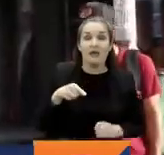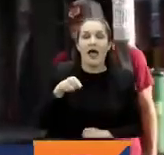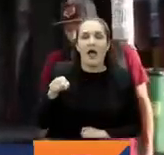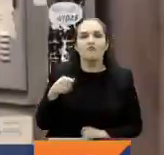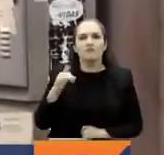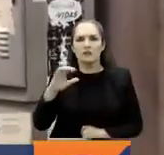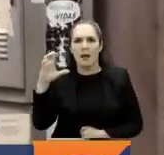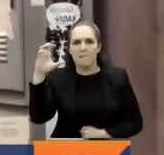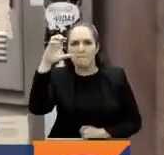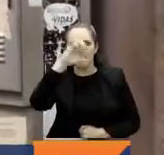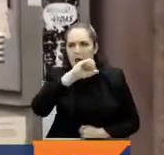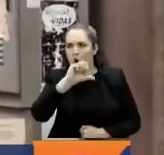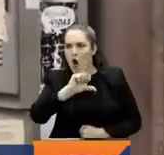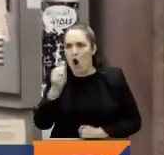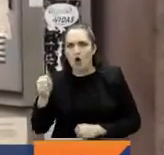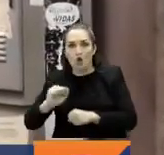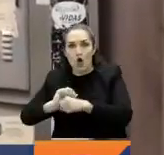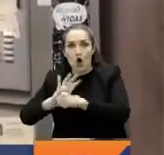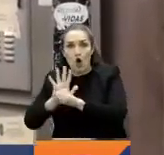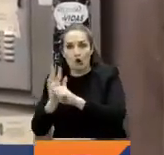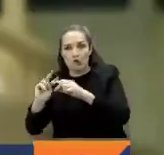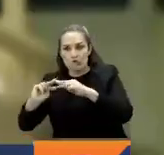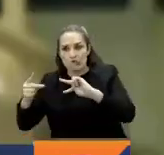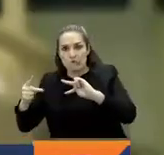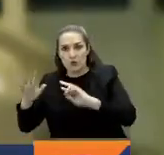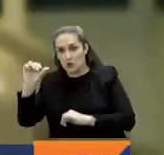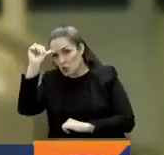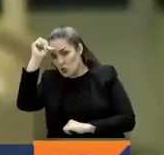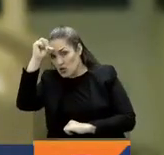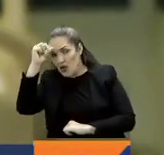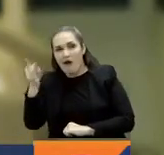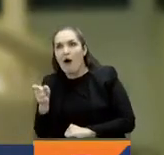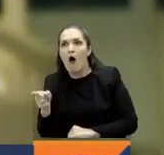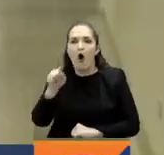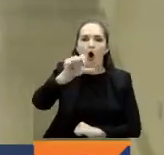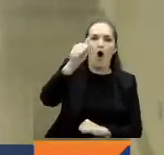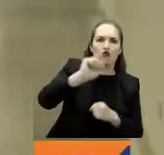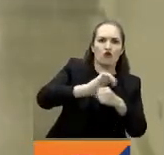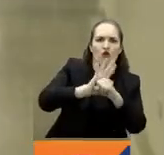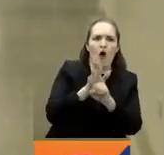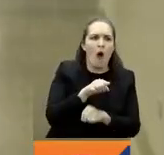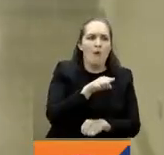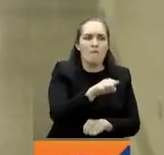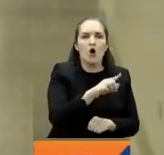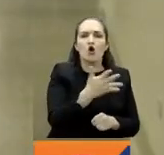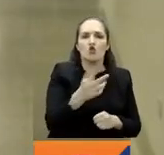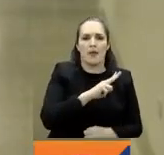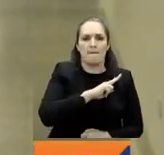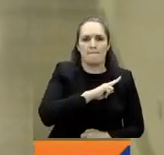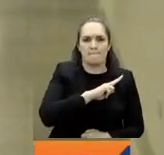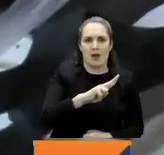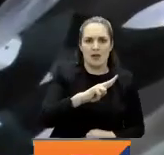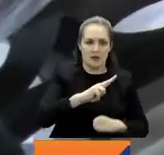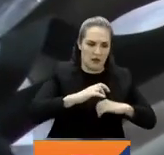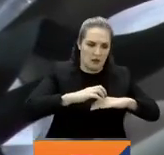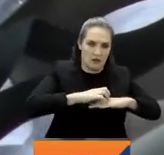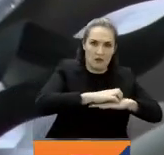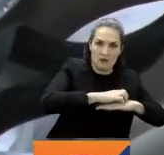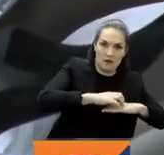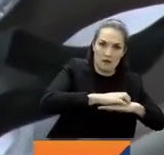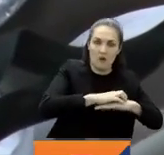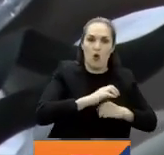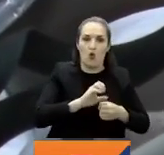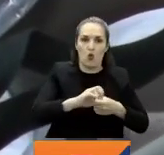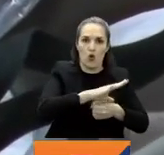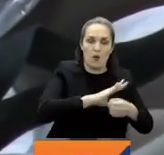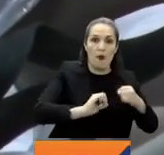está circulando en los departamentos de Antioquia, Valle del Cauca, Tolima, Cundinamarca y Boyacá. Según la Organización Mundial de la Salud, la variante